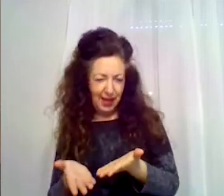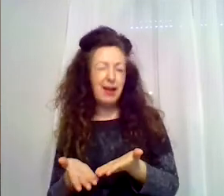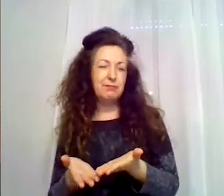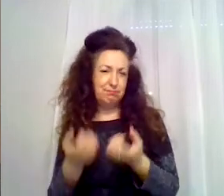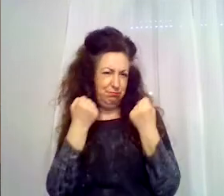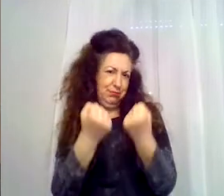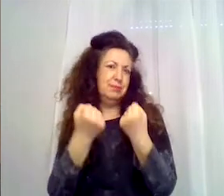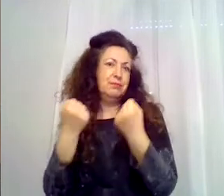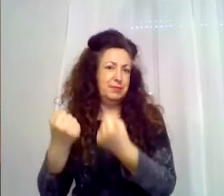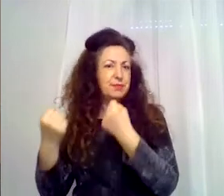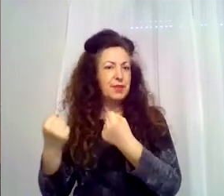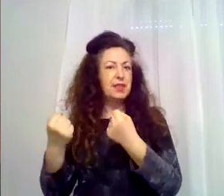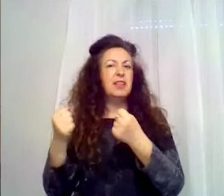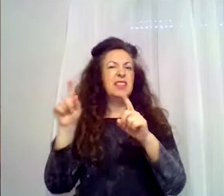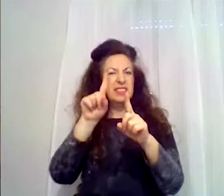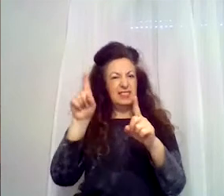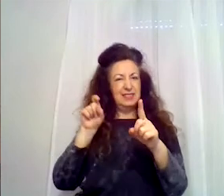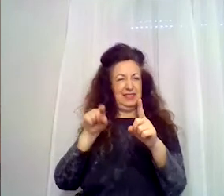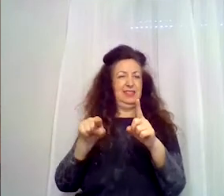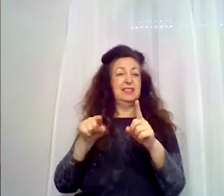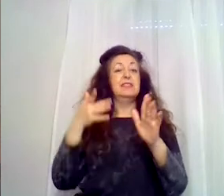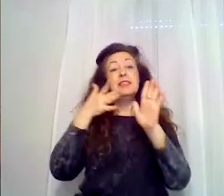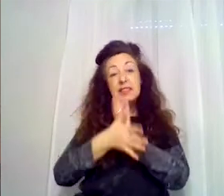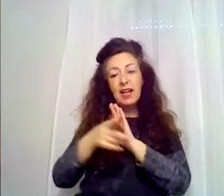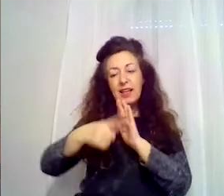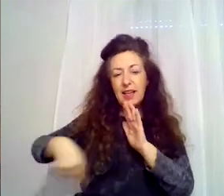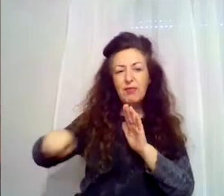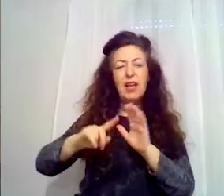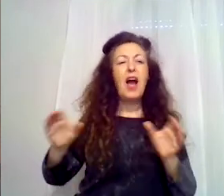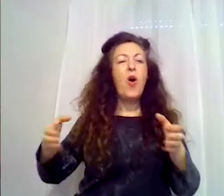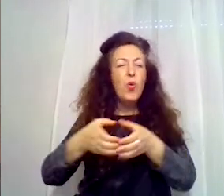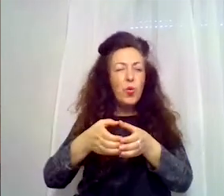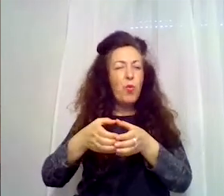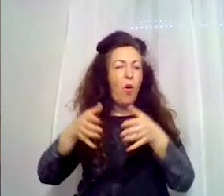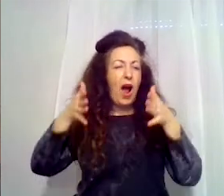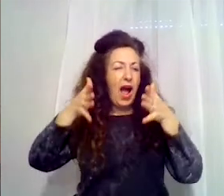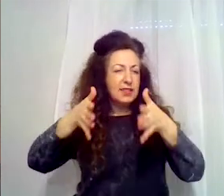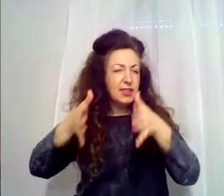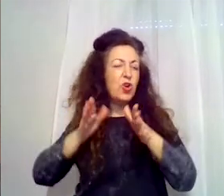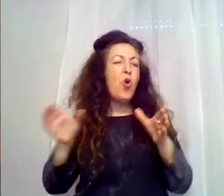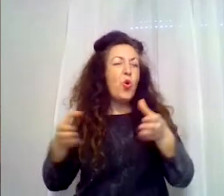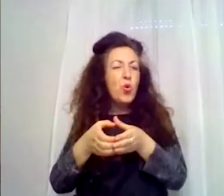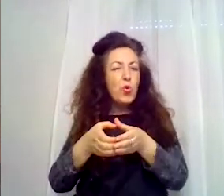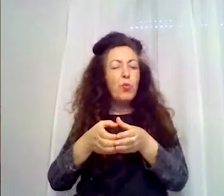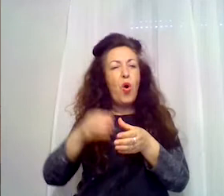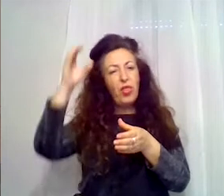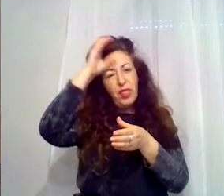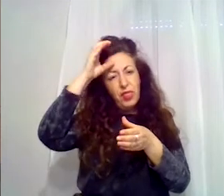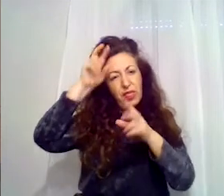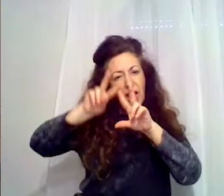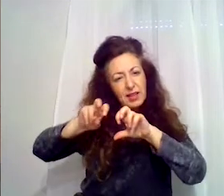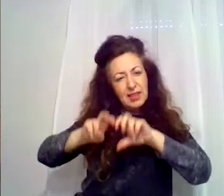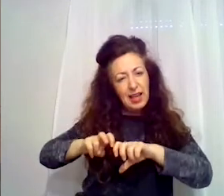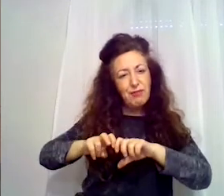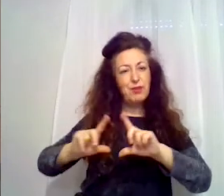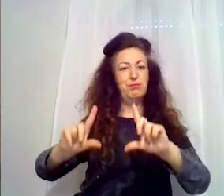más importantes, más destacados de la historia de la literatura inglesa. Christopher Marlowe no tiene una figura, no